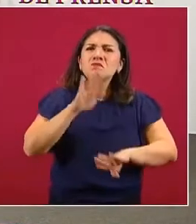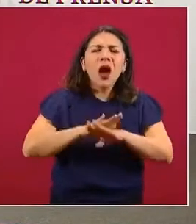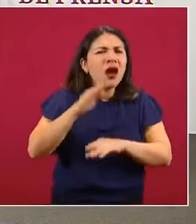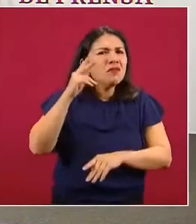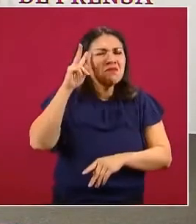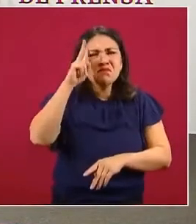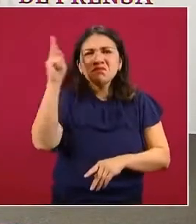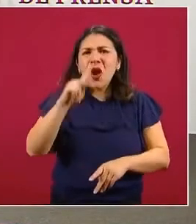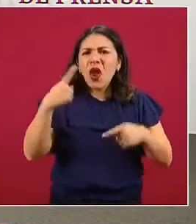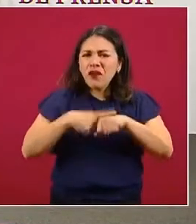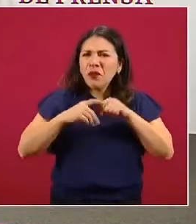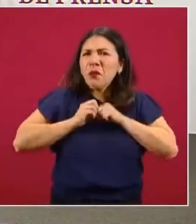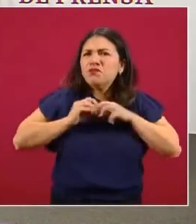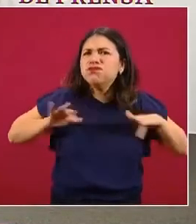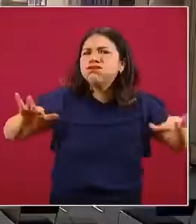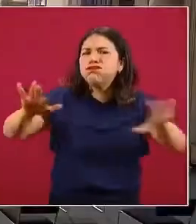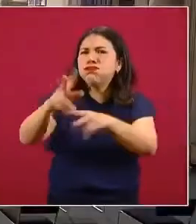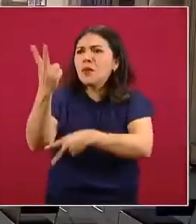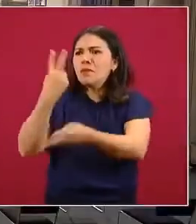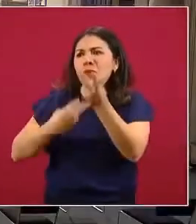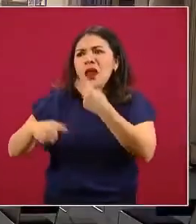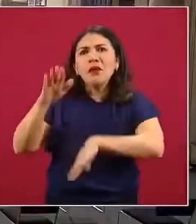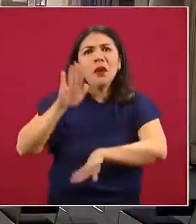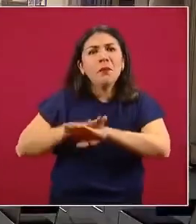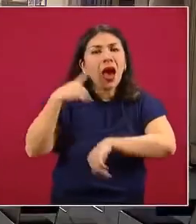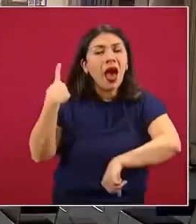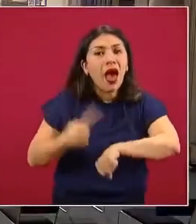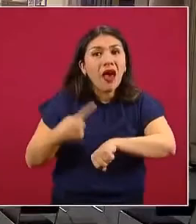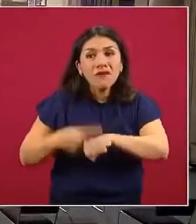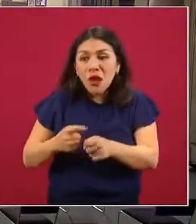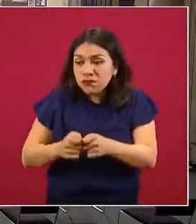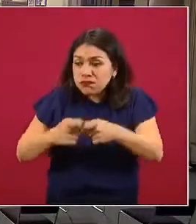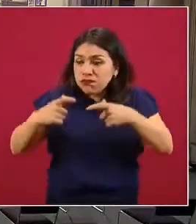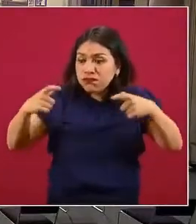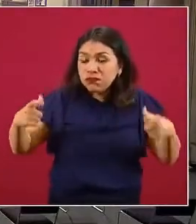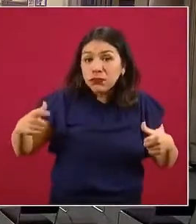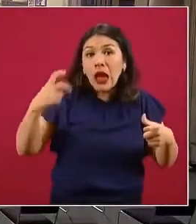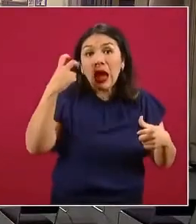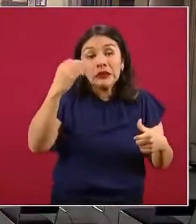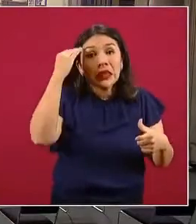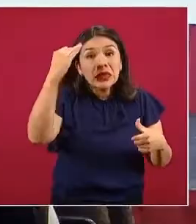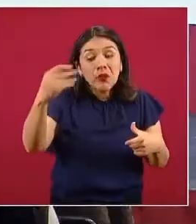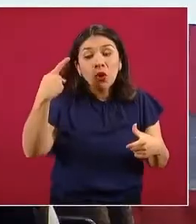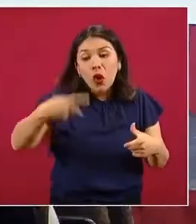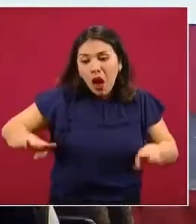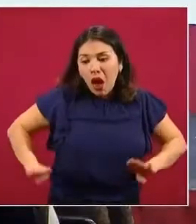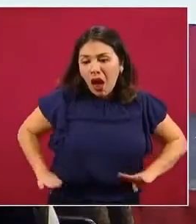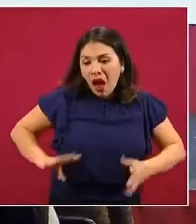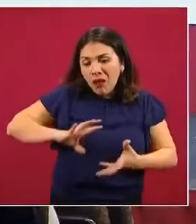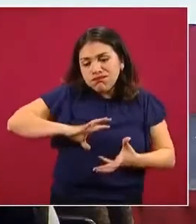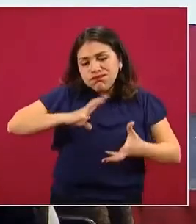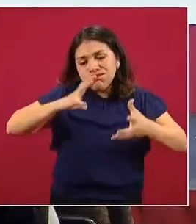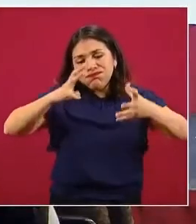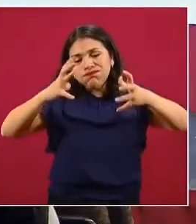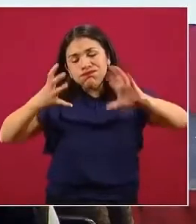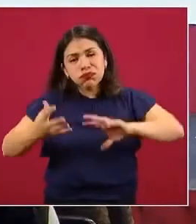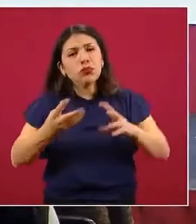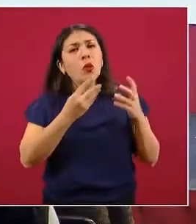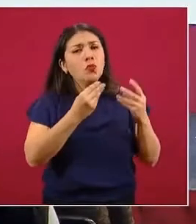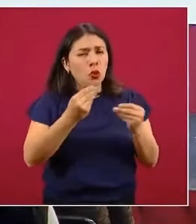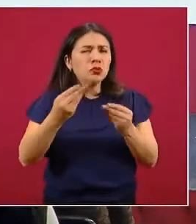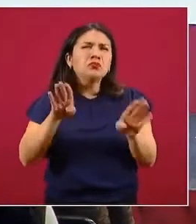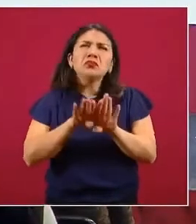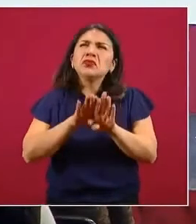dispersión de la enfermedad y más personas se contagian y se enferman, durante su evolución, no muchas,